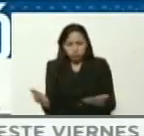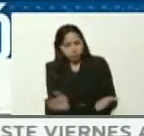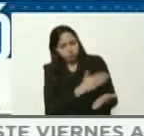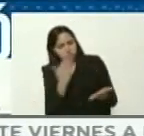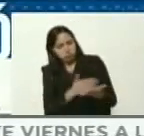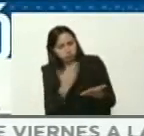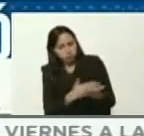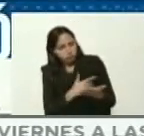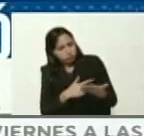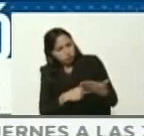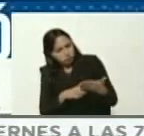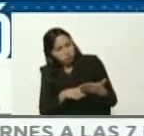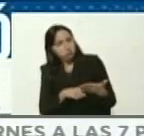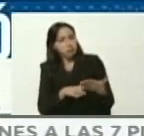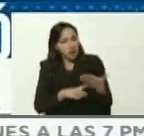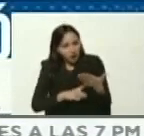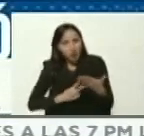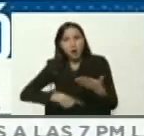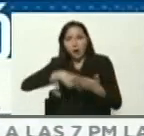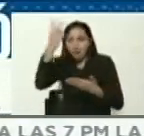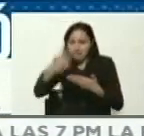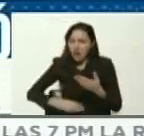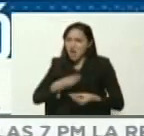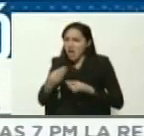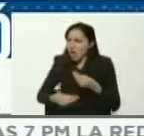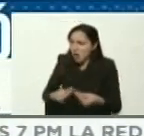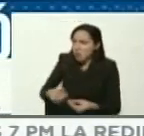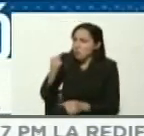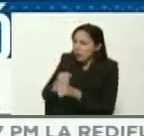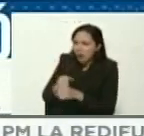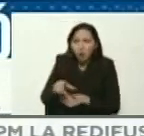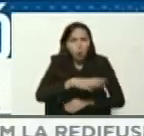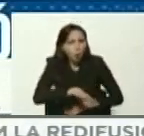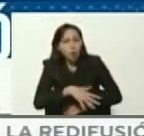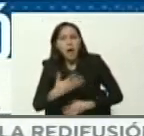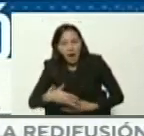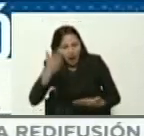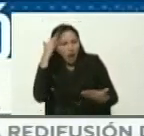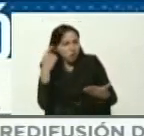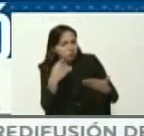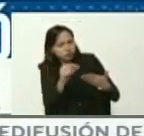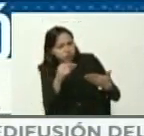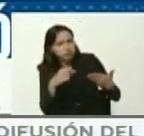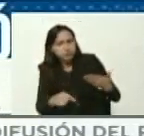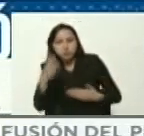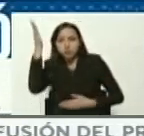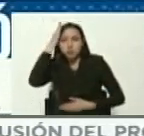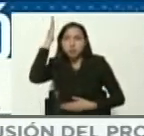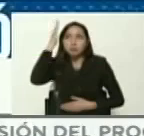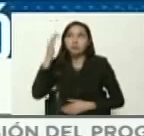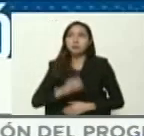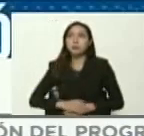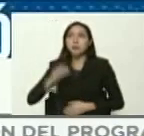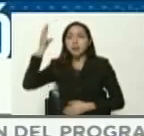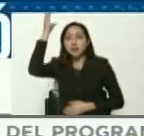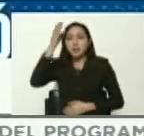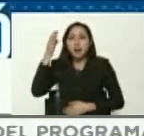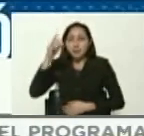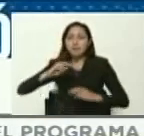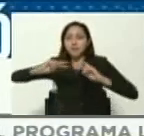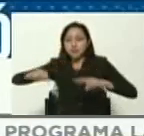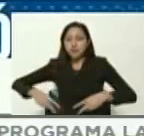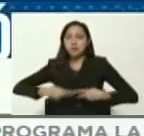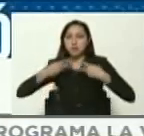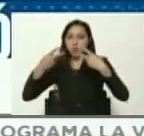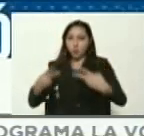revisando los planes, qué hacemos por aquí, qué hacemos por allá, con mucha capacidad de innovación,